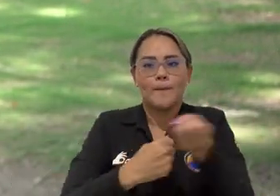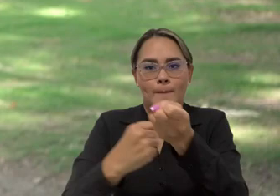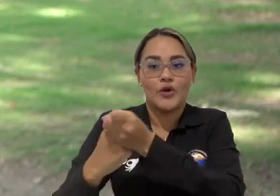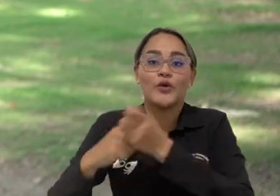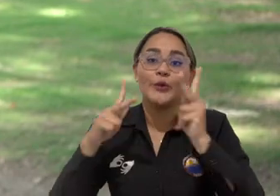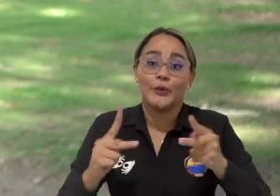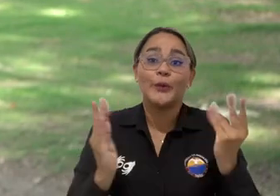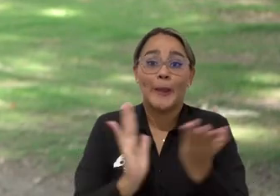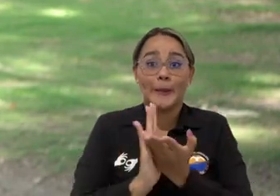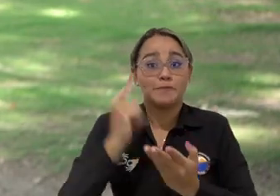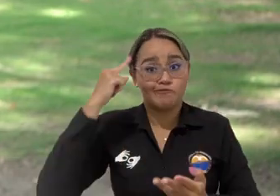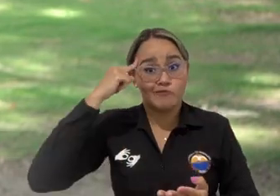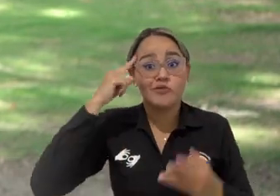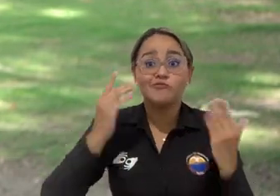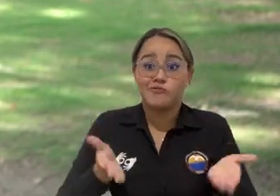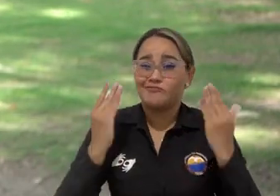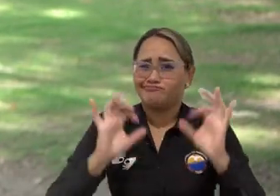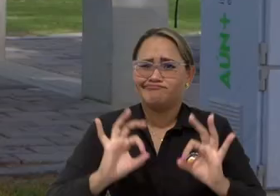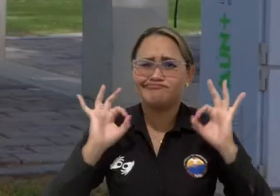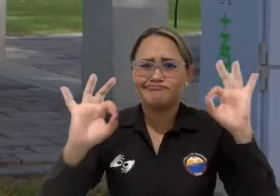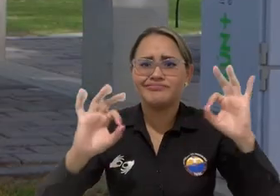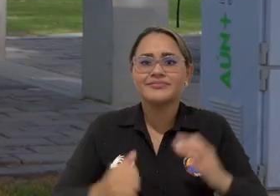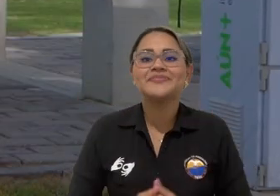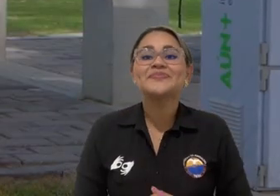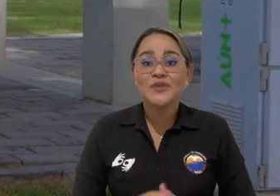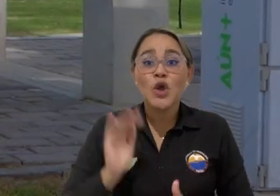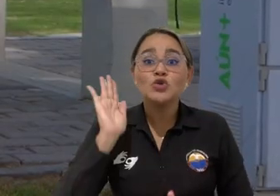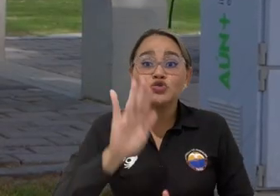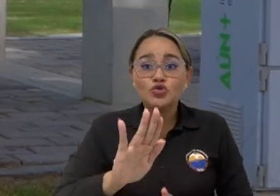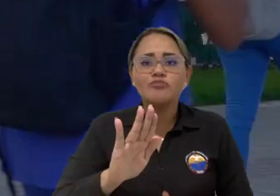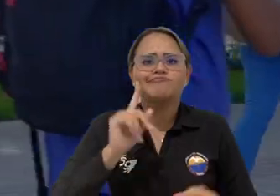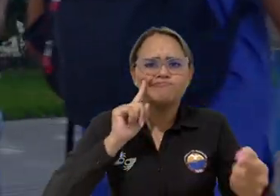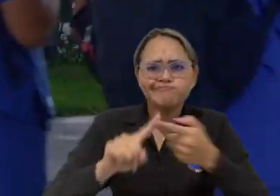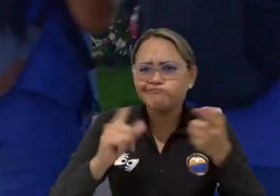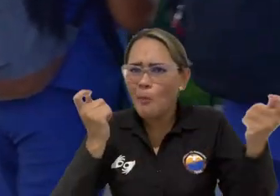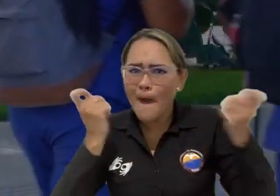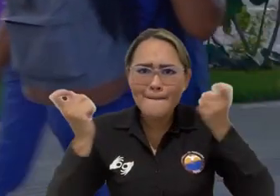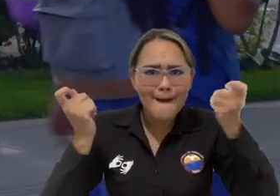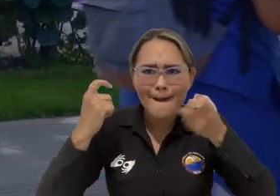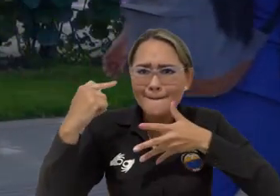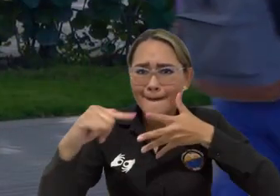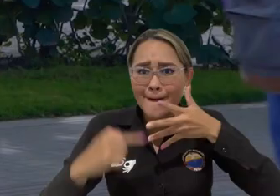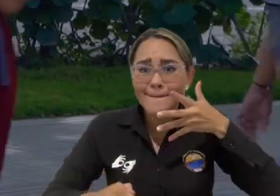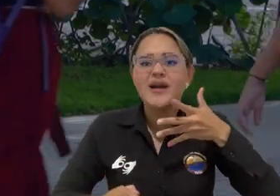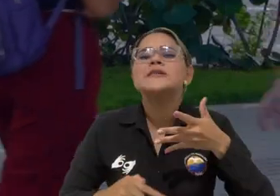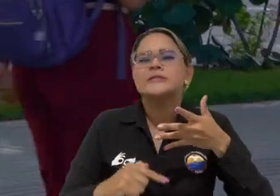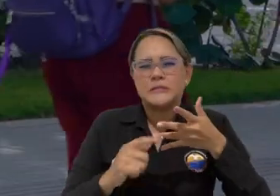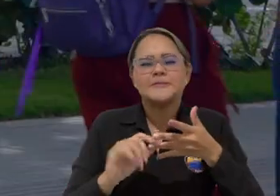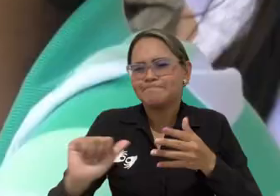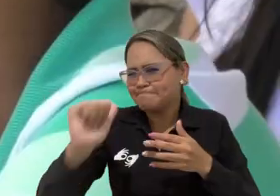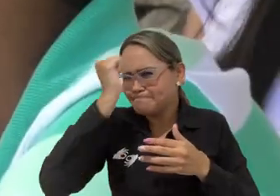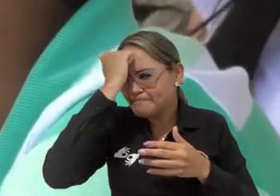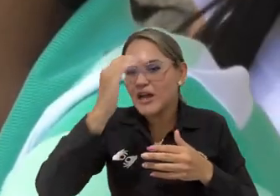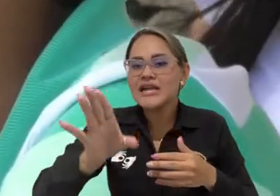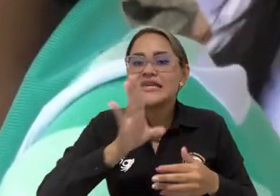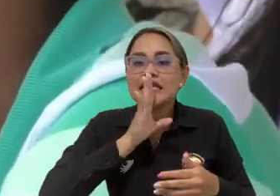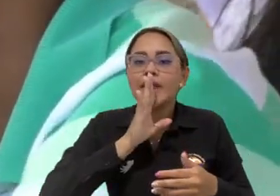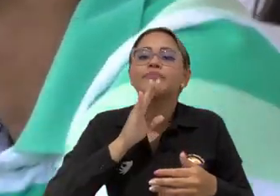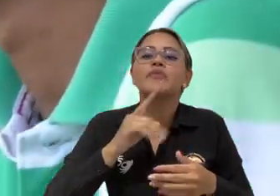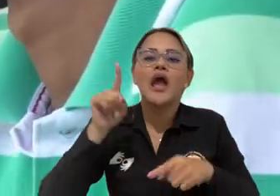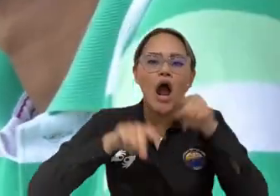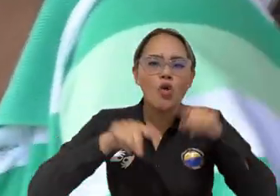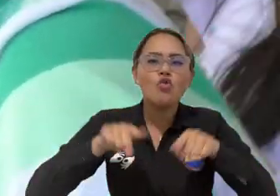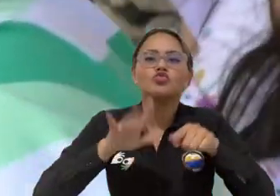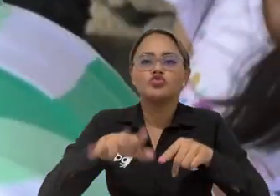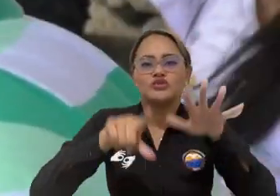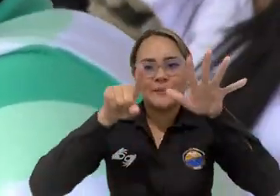los estudiantes. Entonces, de verdad me parece muy increíble. Durante la puesta en marcha de estas alternativas se priorizan inicialmente los jóvenes que estén en